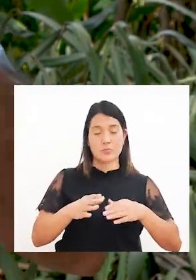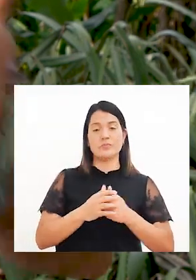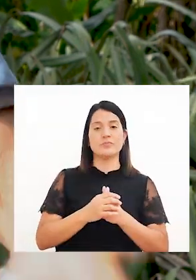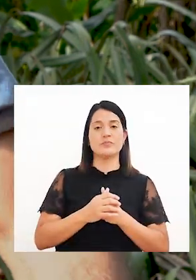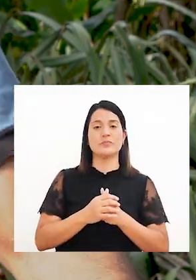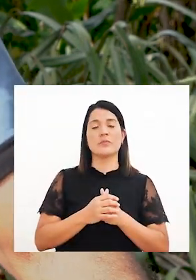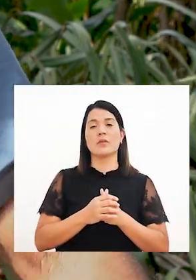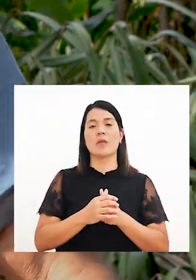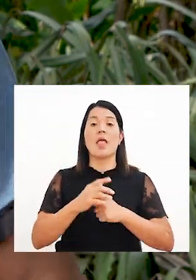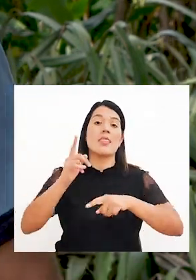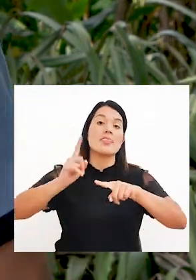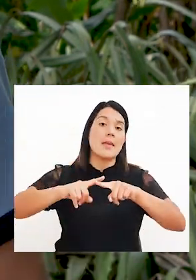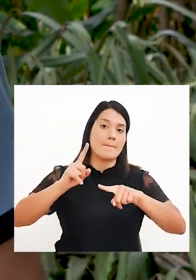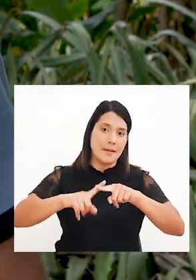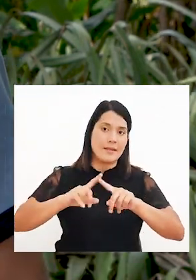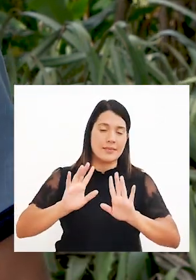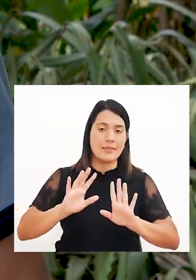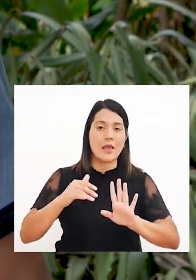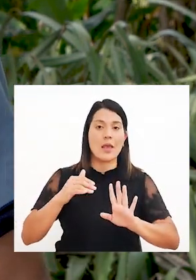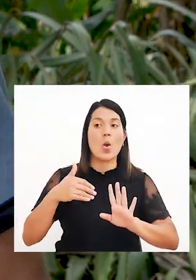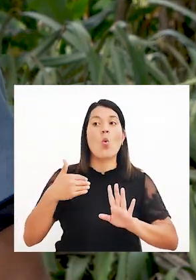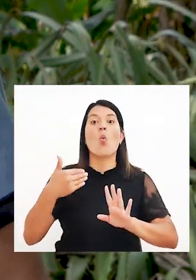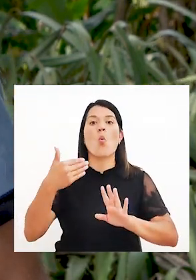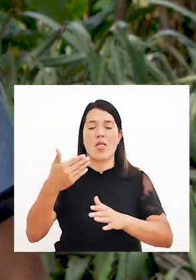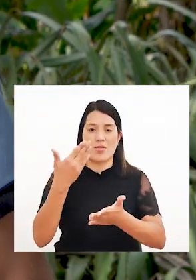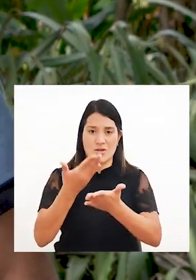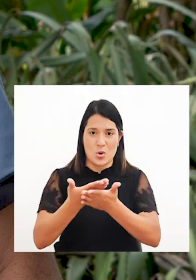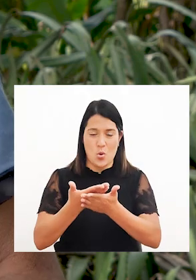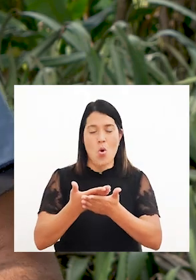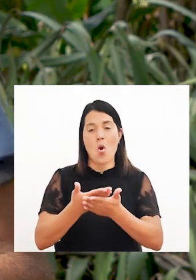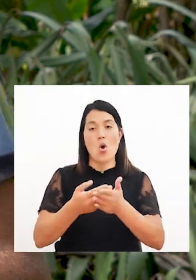Depende a la época de arribada, ¿verdad?